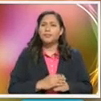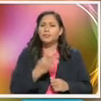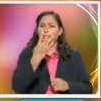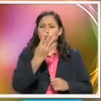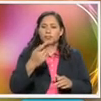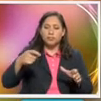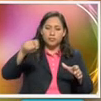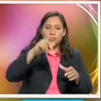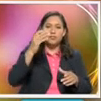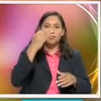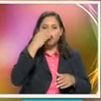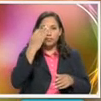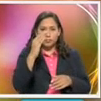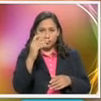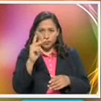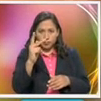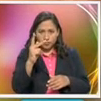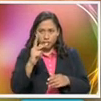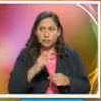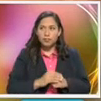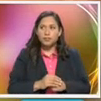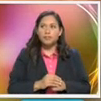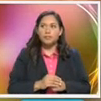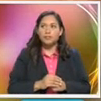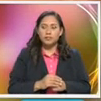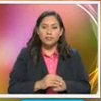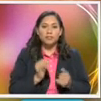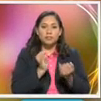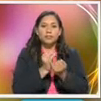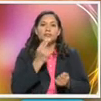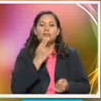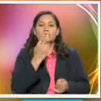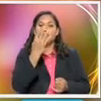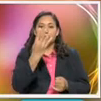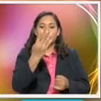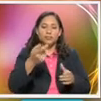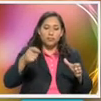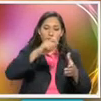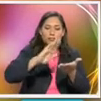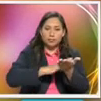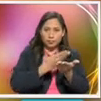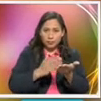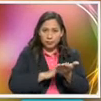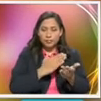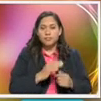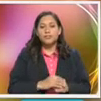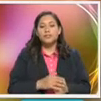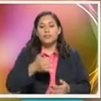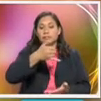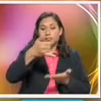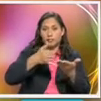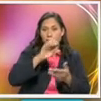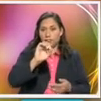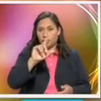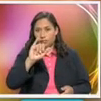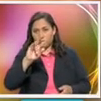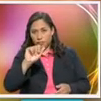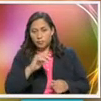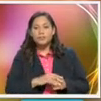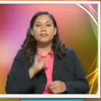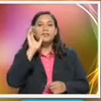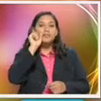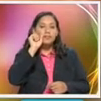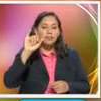cucharadas de perejil. También vamos a usar 4 cucharadas de mayonesa. 2 cucharadas de aceite de oliva. 2 cucharadas de